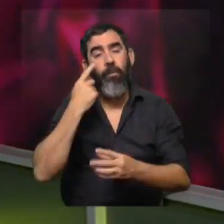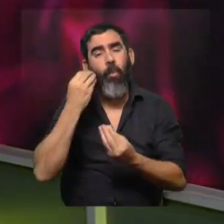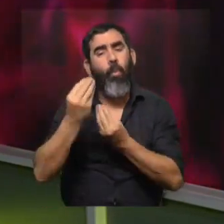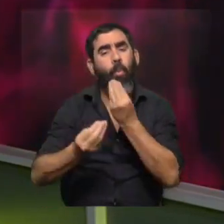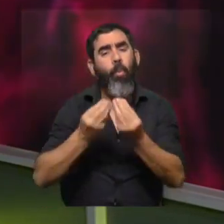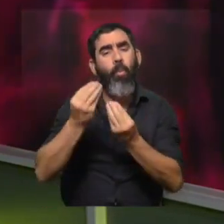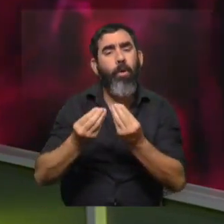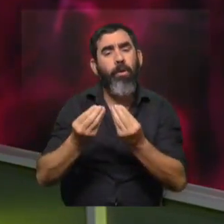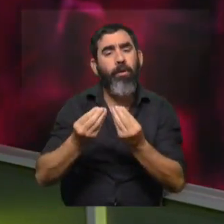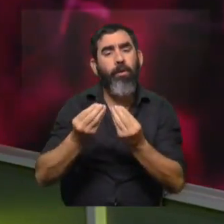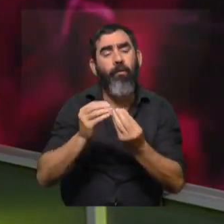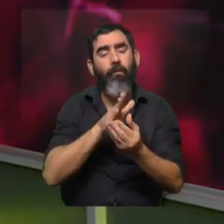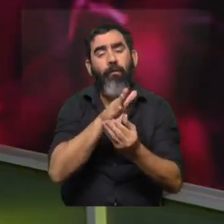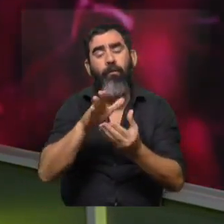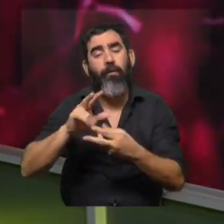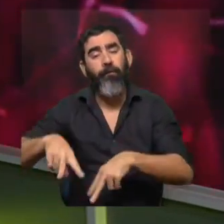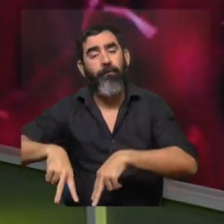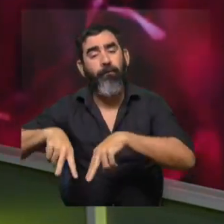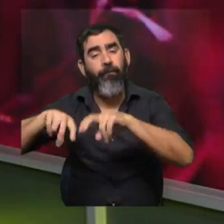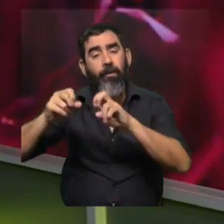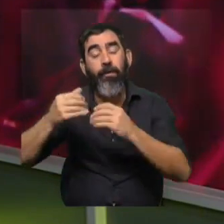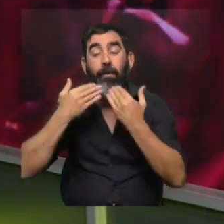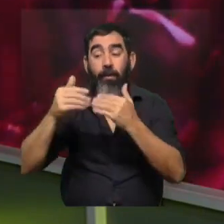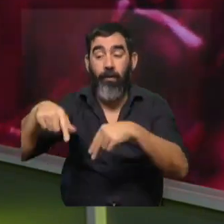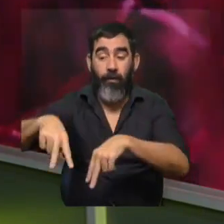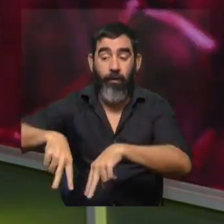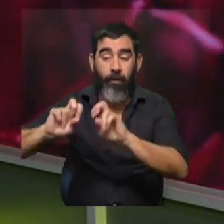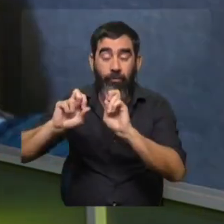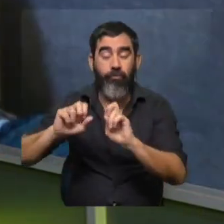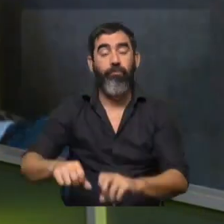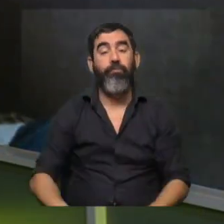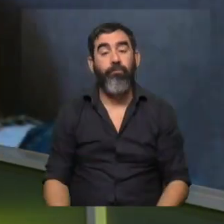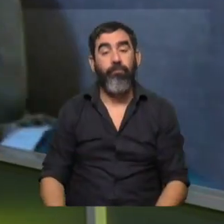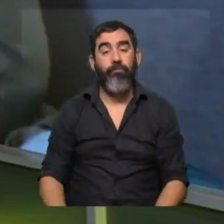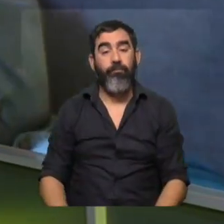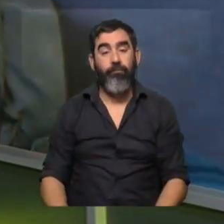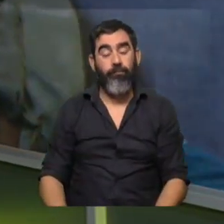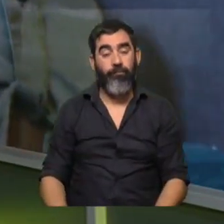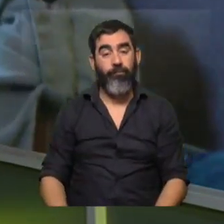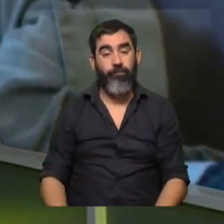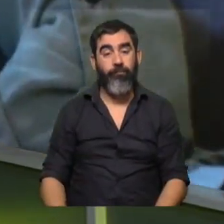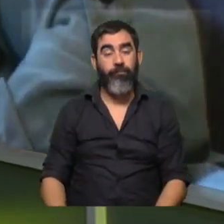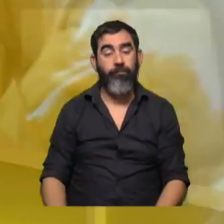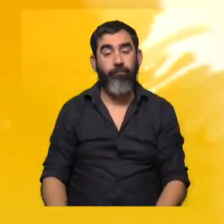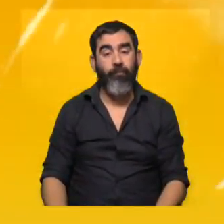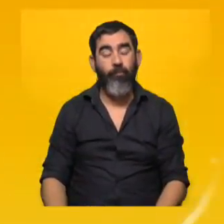son las posibles líneas de investigación que se abren a partir de estos resultados para desarrollar aquí en Uruguay.